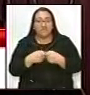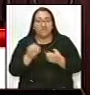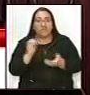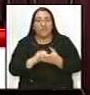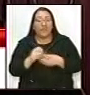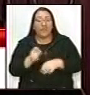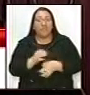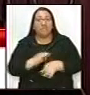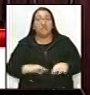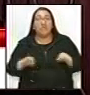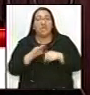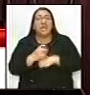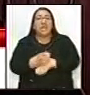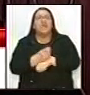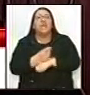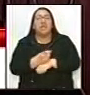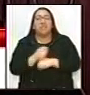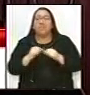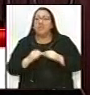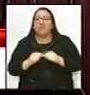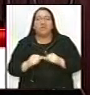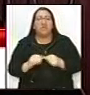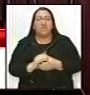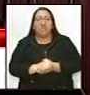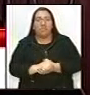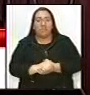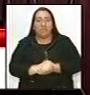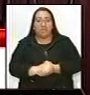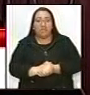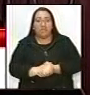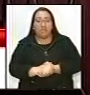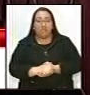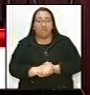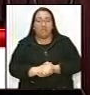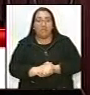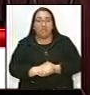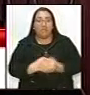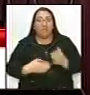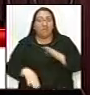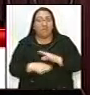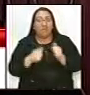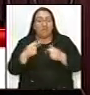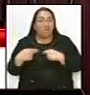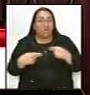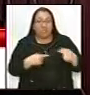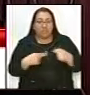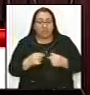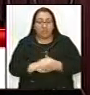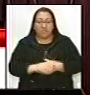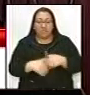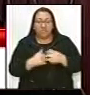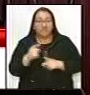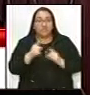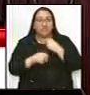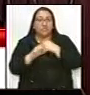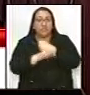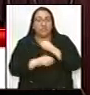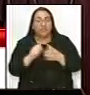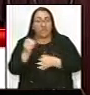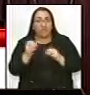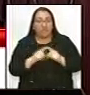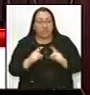velocidad de forma permanente y trae base para la competitividad de los países en la economía